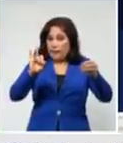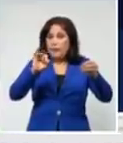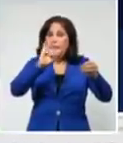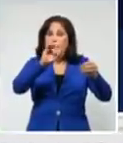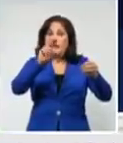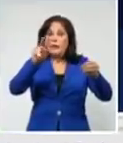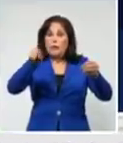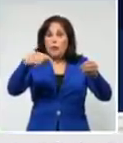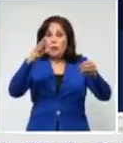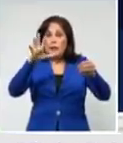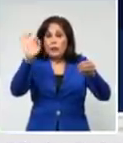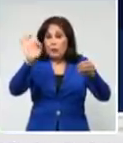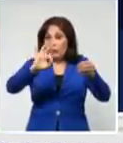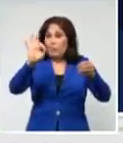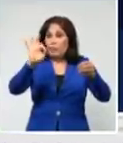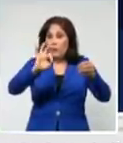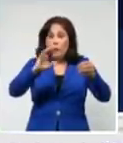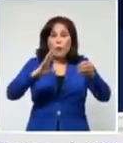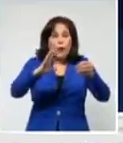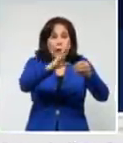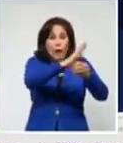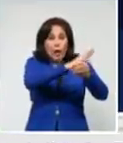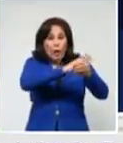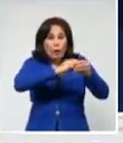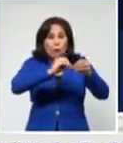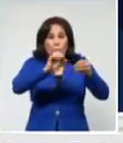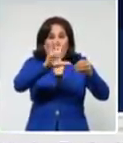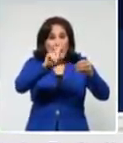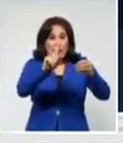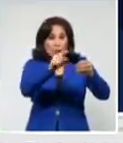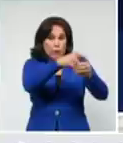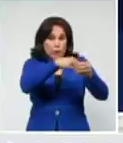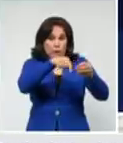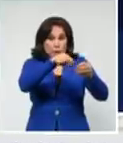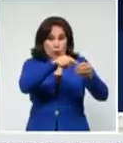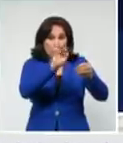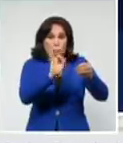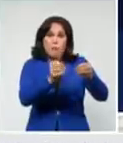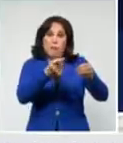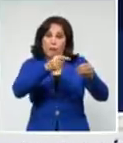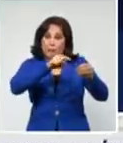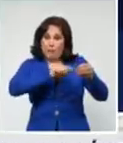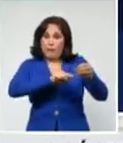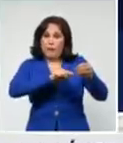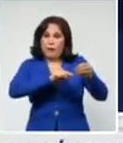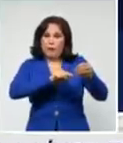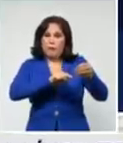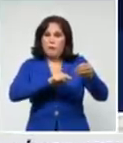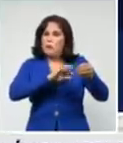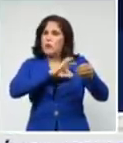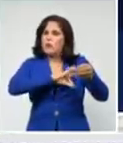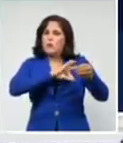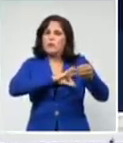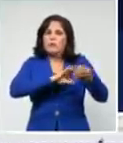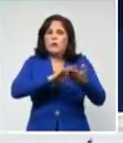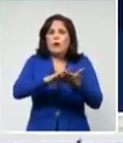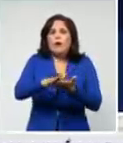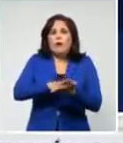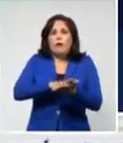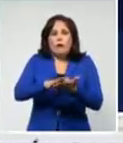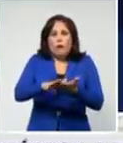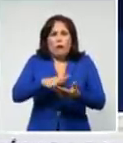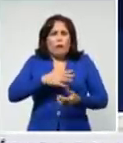72,5% de todos los 51 casos que se diagnosticaron ayer no tenían síntomas ninguno de ninguna